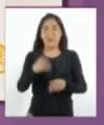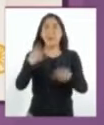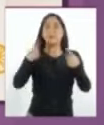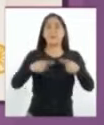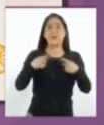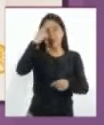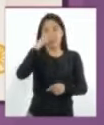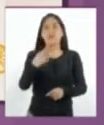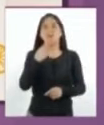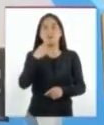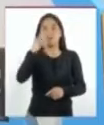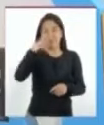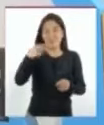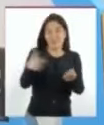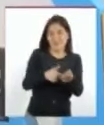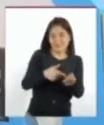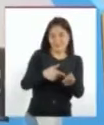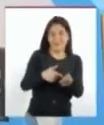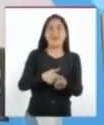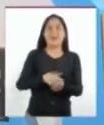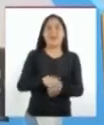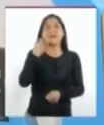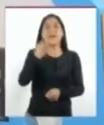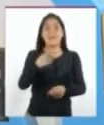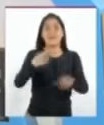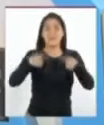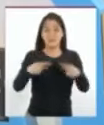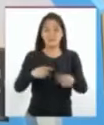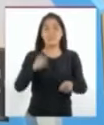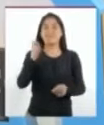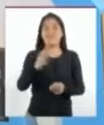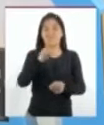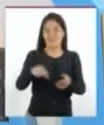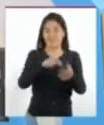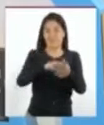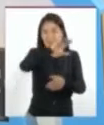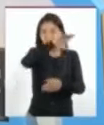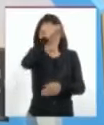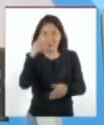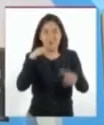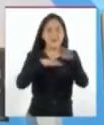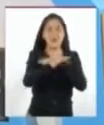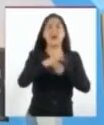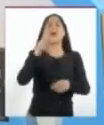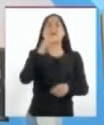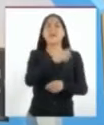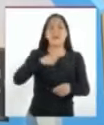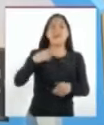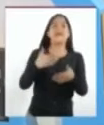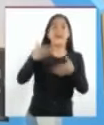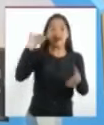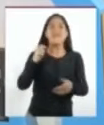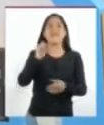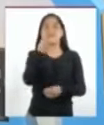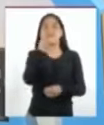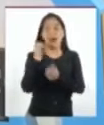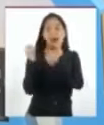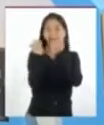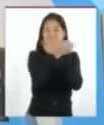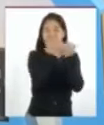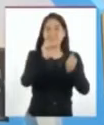utilizaba entonces como refugio. Los habitantes antiguos de esa caverna deben haber comido aquellos primeros